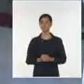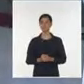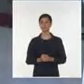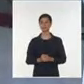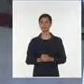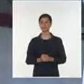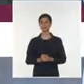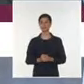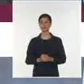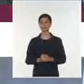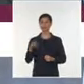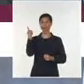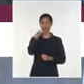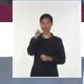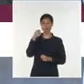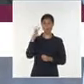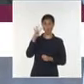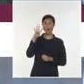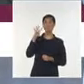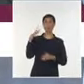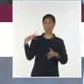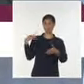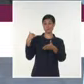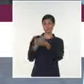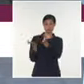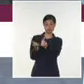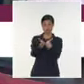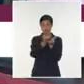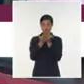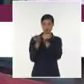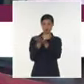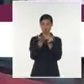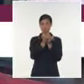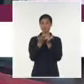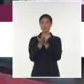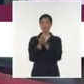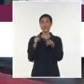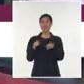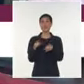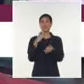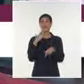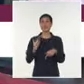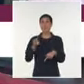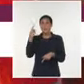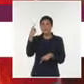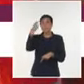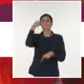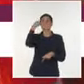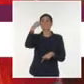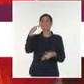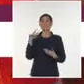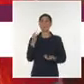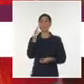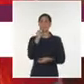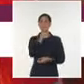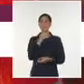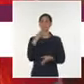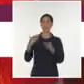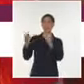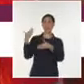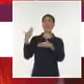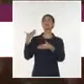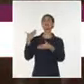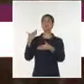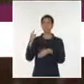En 4 años de estudio no ha sido posible pensar como país sin acercarse a José Martí. Así lo patentizaron